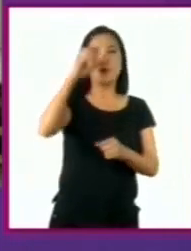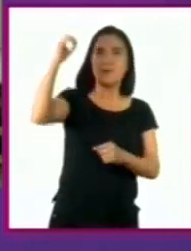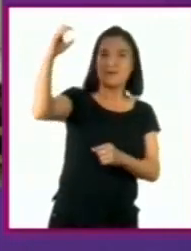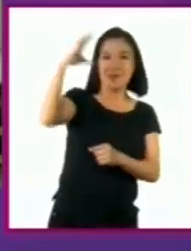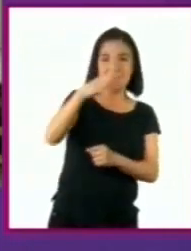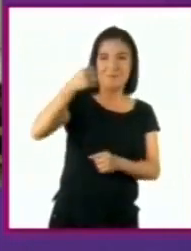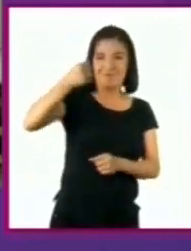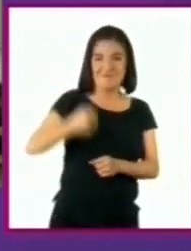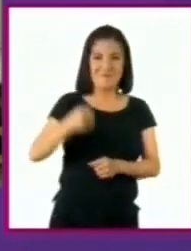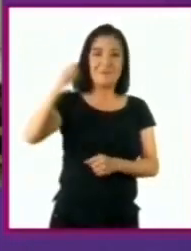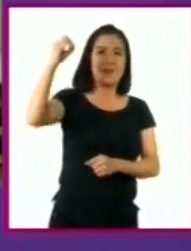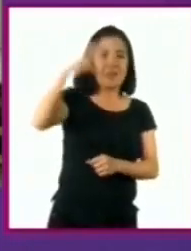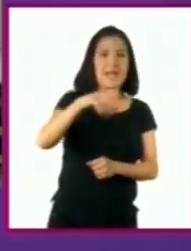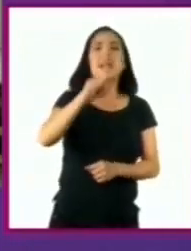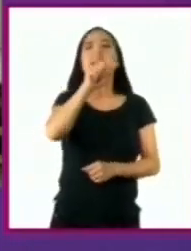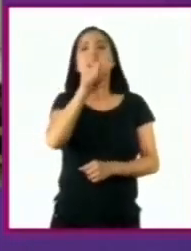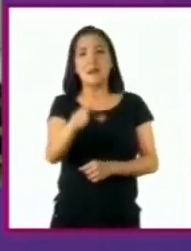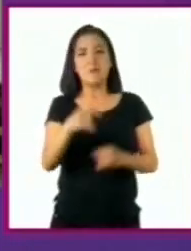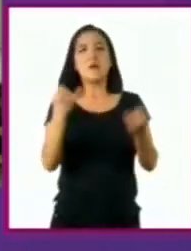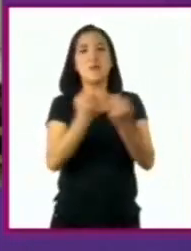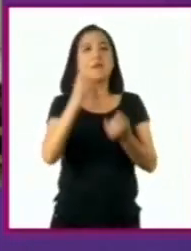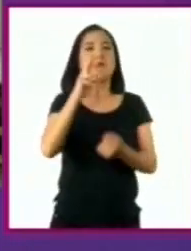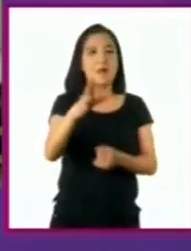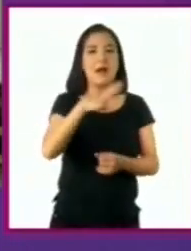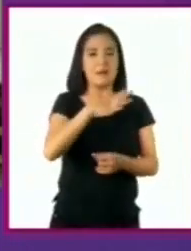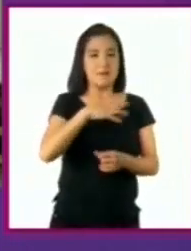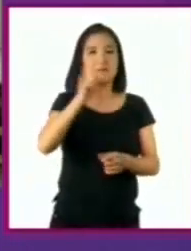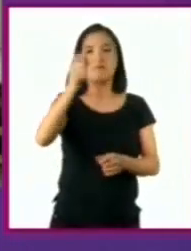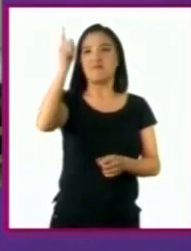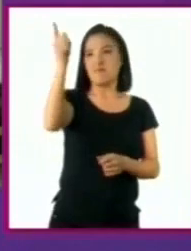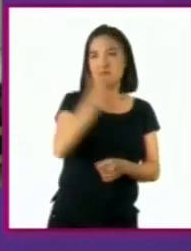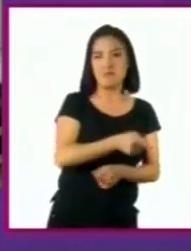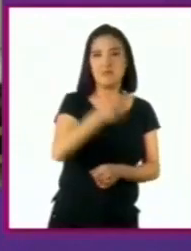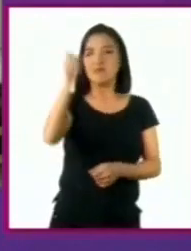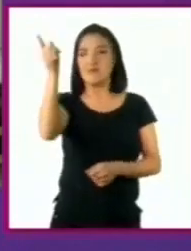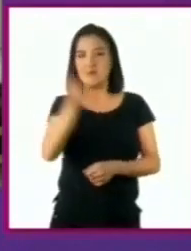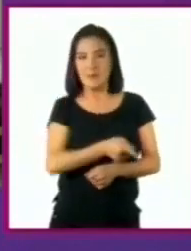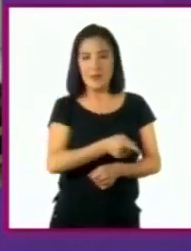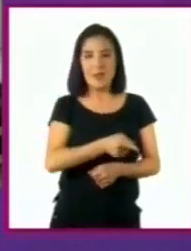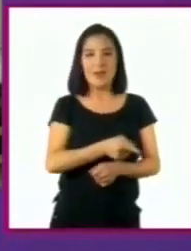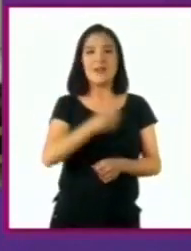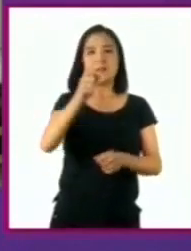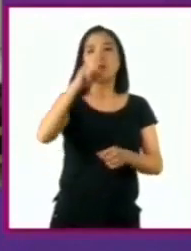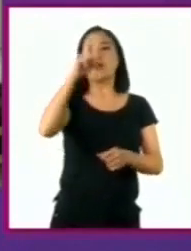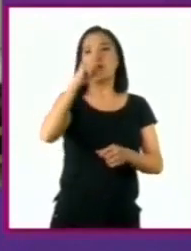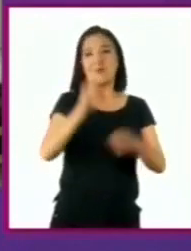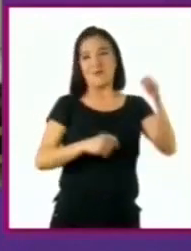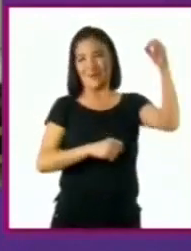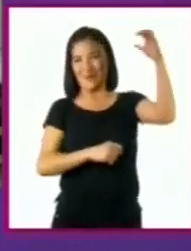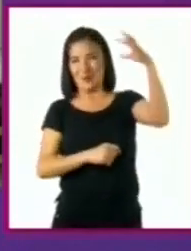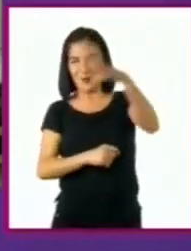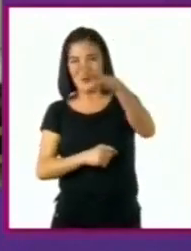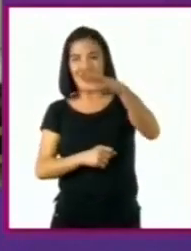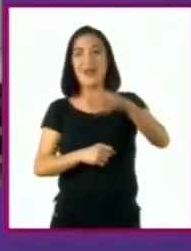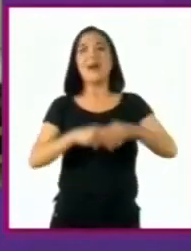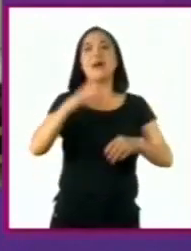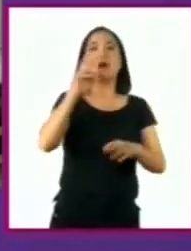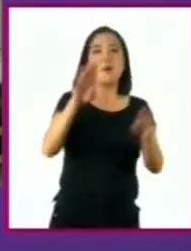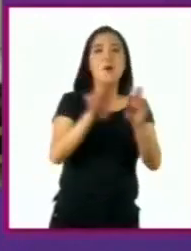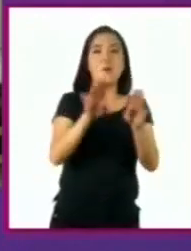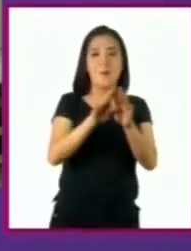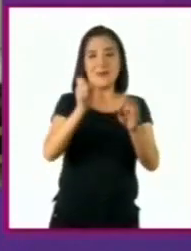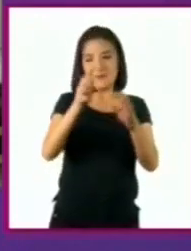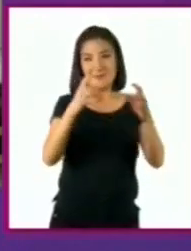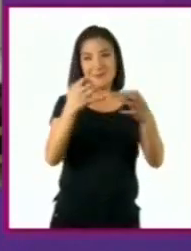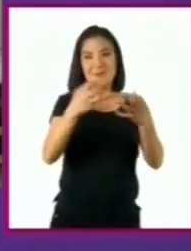Tales, y también podemos ver las rectas paralelas, que en este caso son los rayos del sol, los cuales se proyectan sobre la